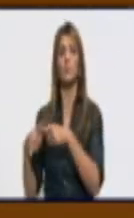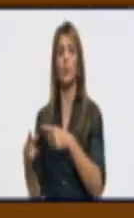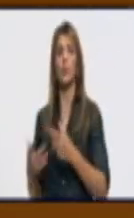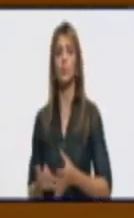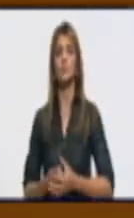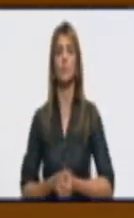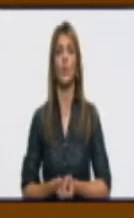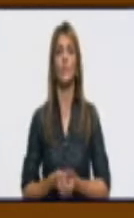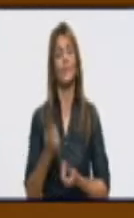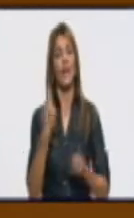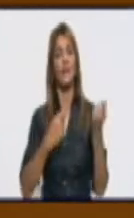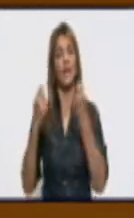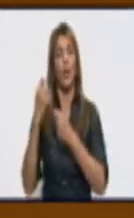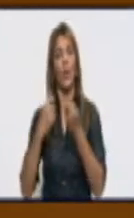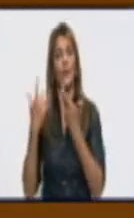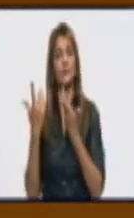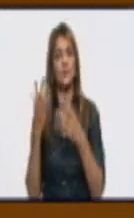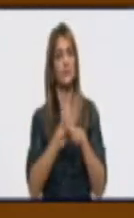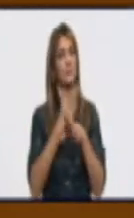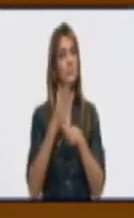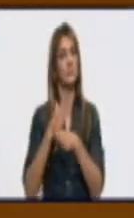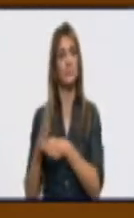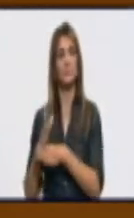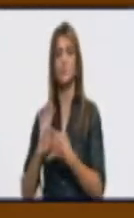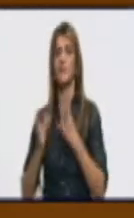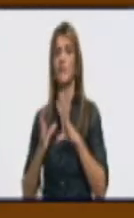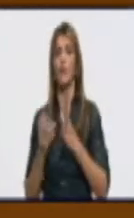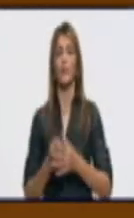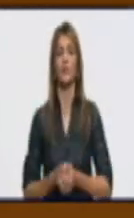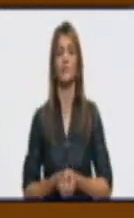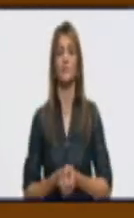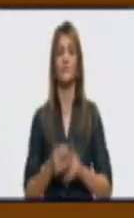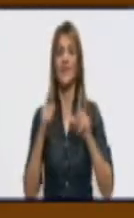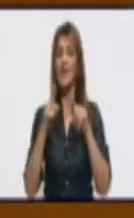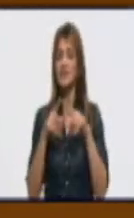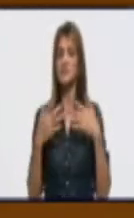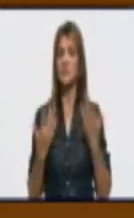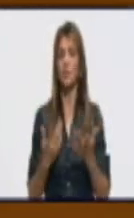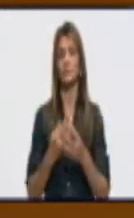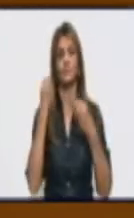vía mayorista, vía minorista. Eso generó que el Consejo de Ministros